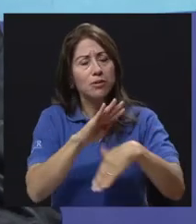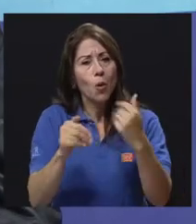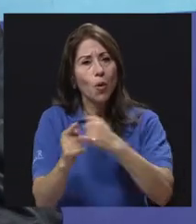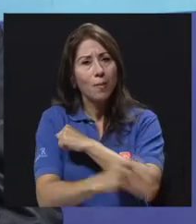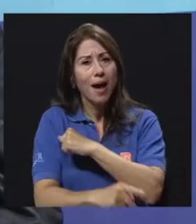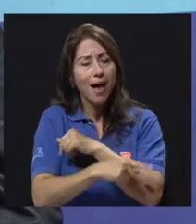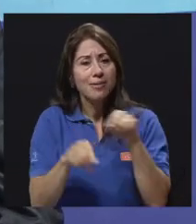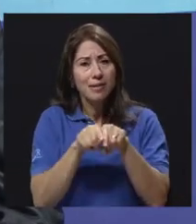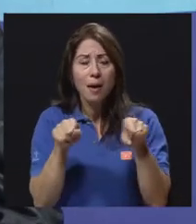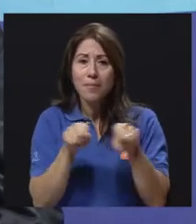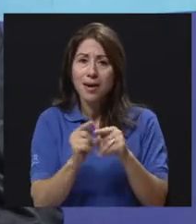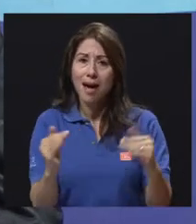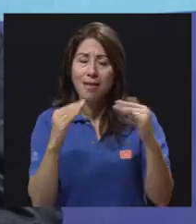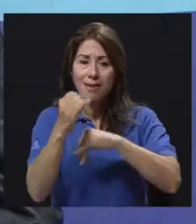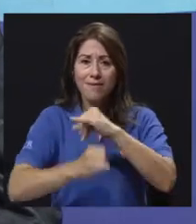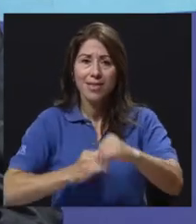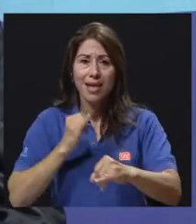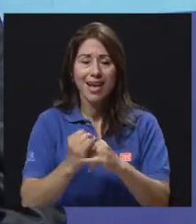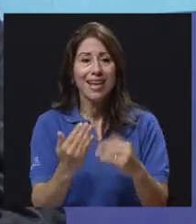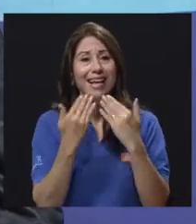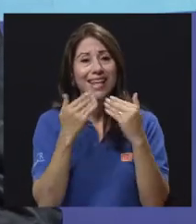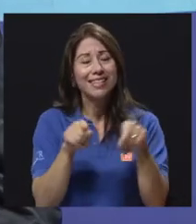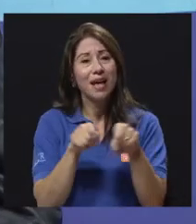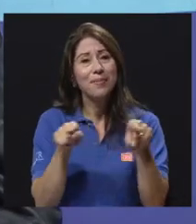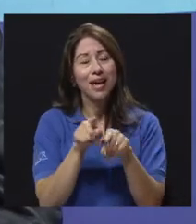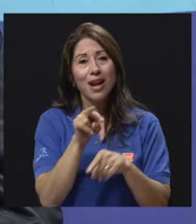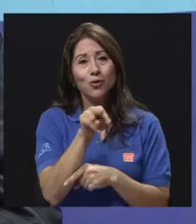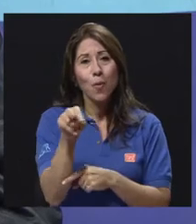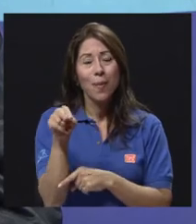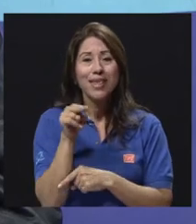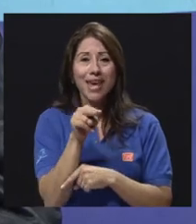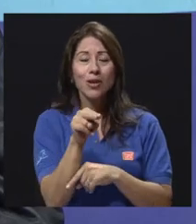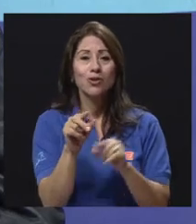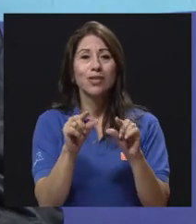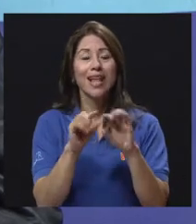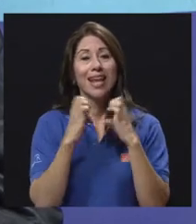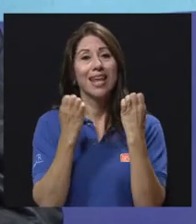incluso internacionalmente. Gracias también a los compañeros